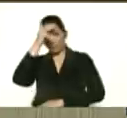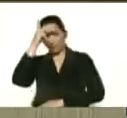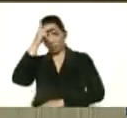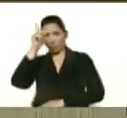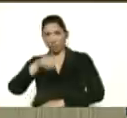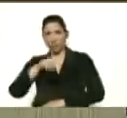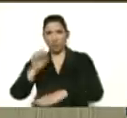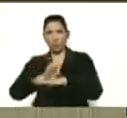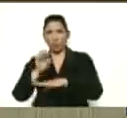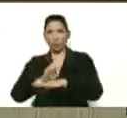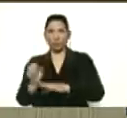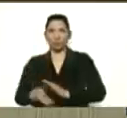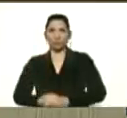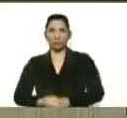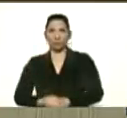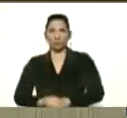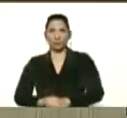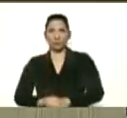en Ecuador.